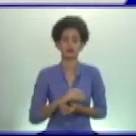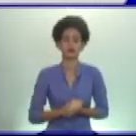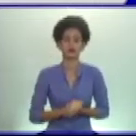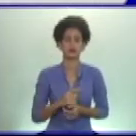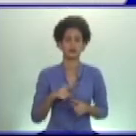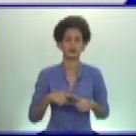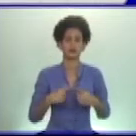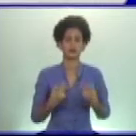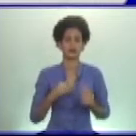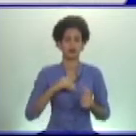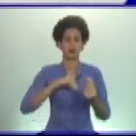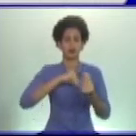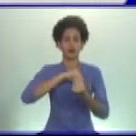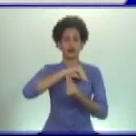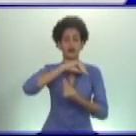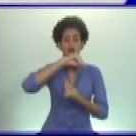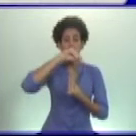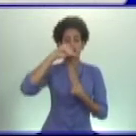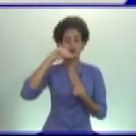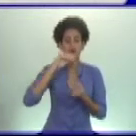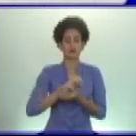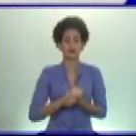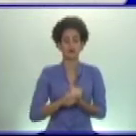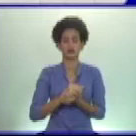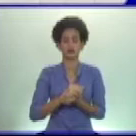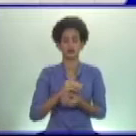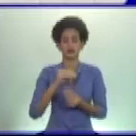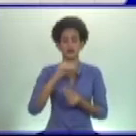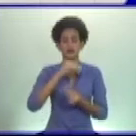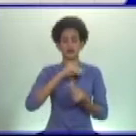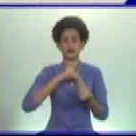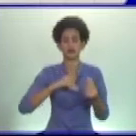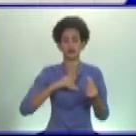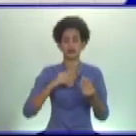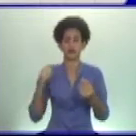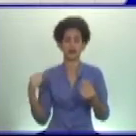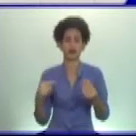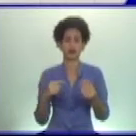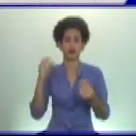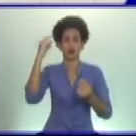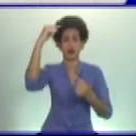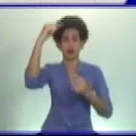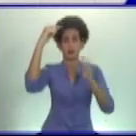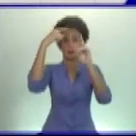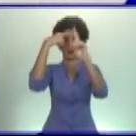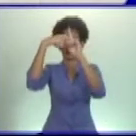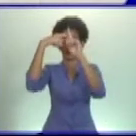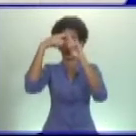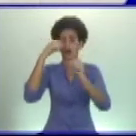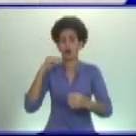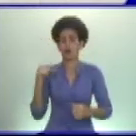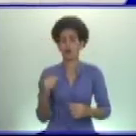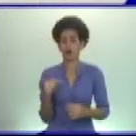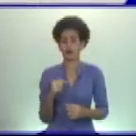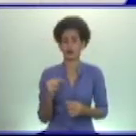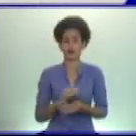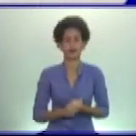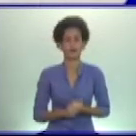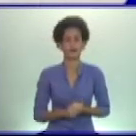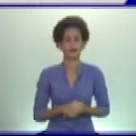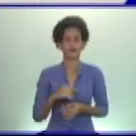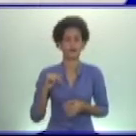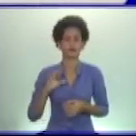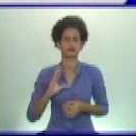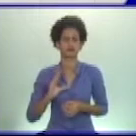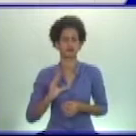una traslación hacia abajo, es decir, en sentido negativo en el eje de la Y. Ahora nos dice